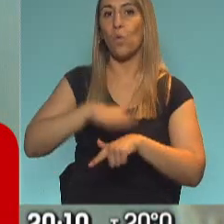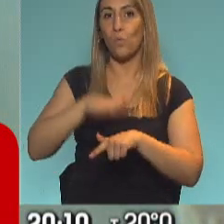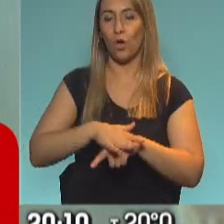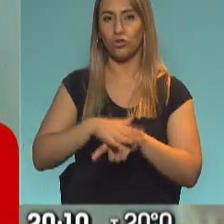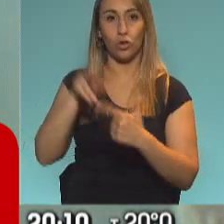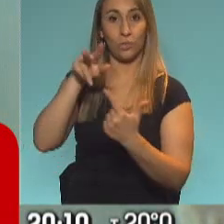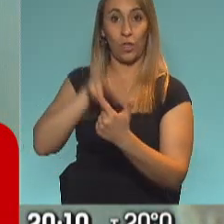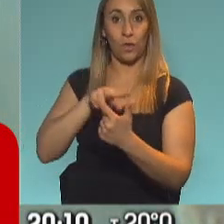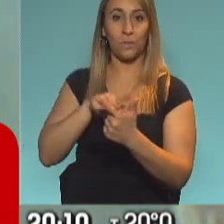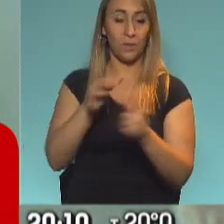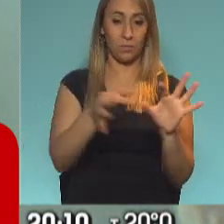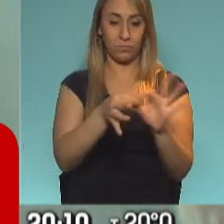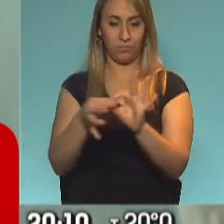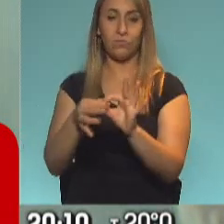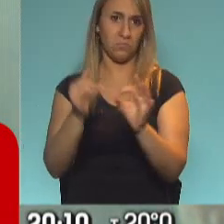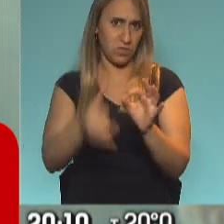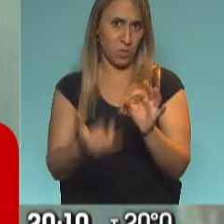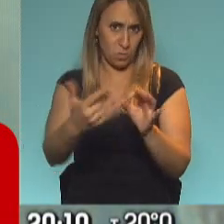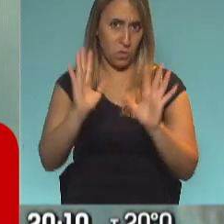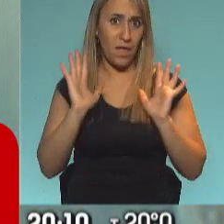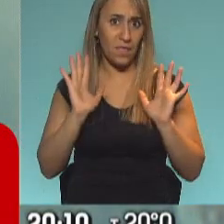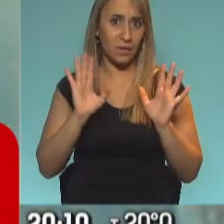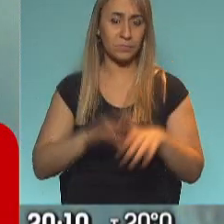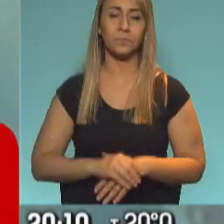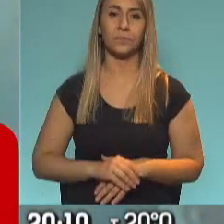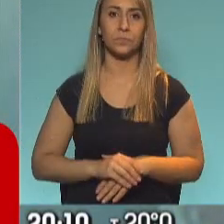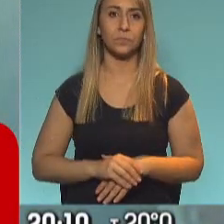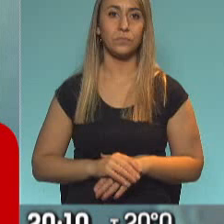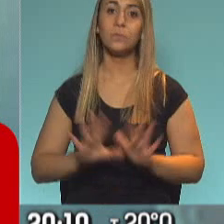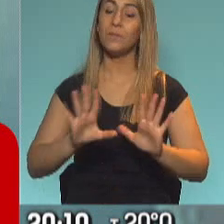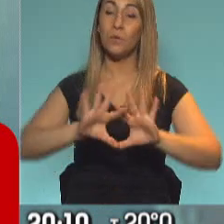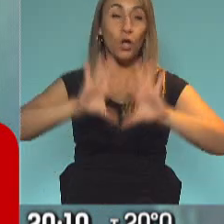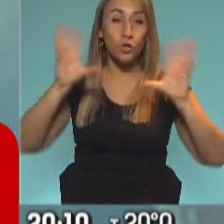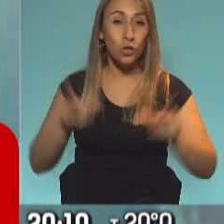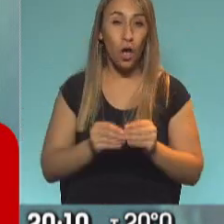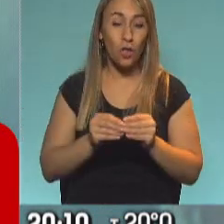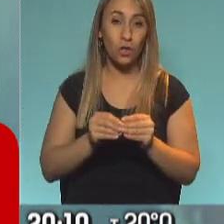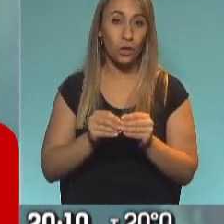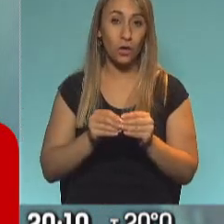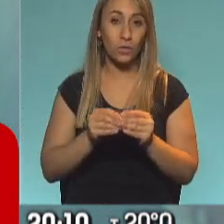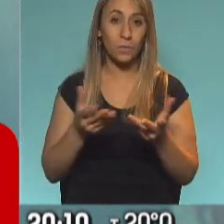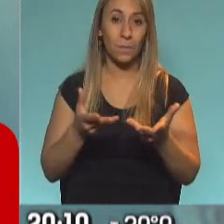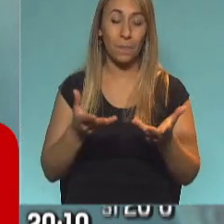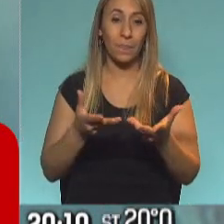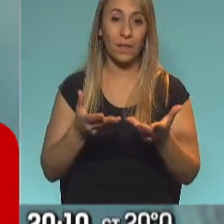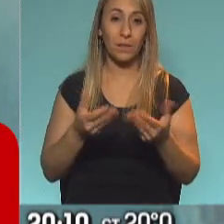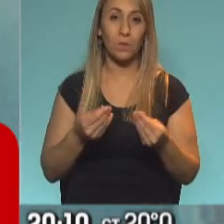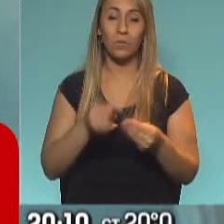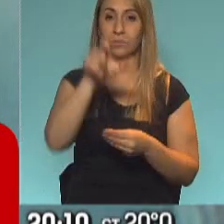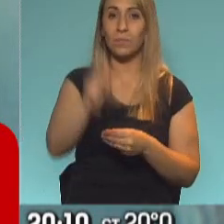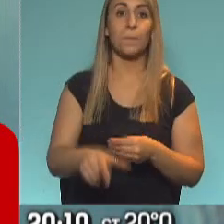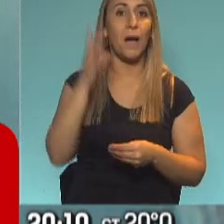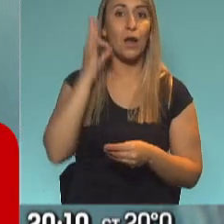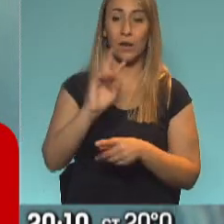ir atada a la otra, sí, claro, perfectamente puede ir atada a la otra. Pero todo lo que tenga que ver con qué le pasó a